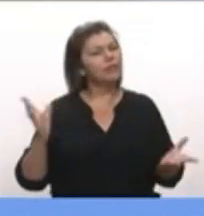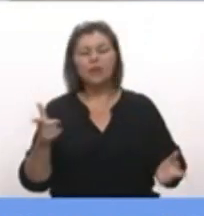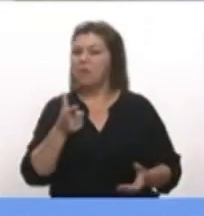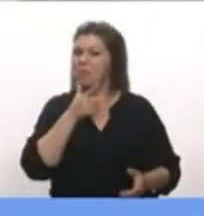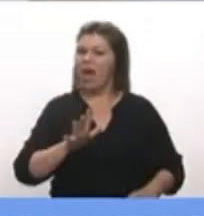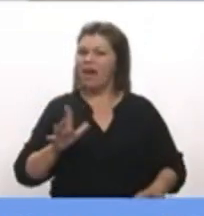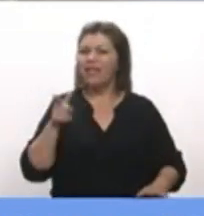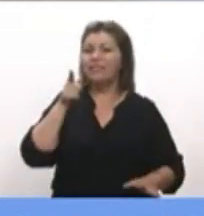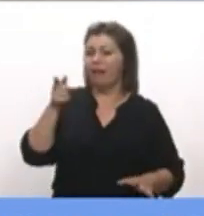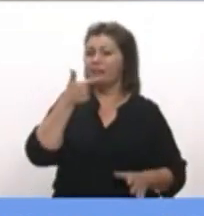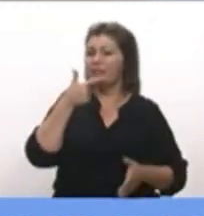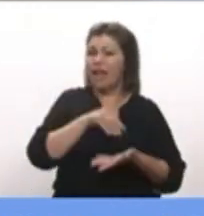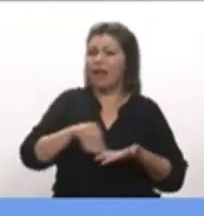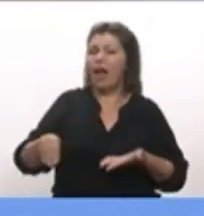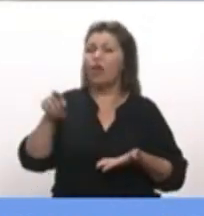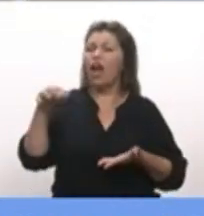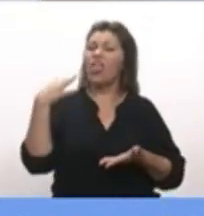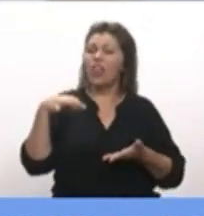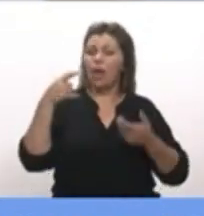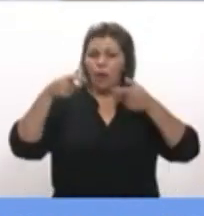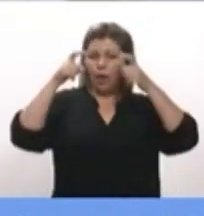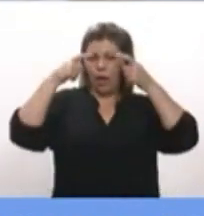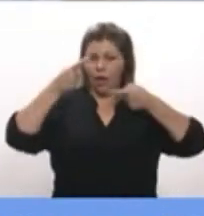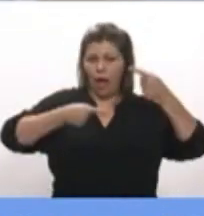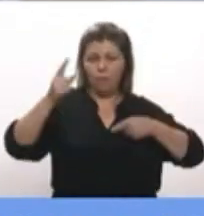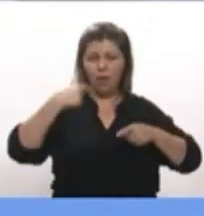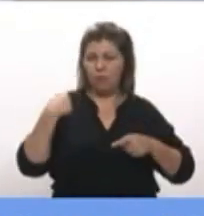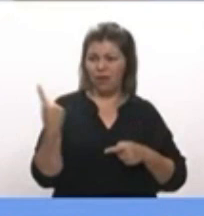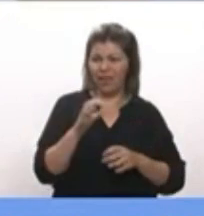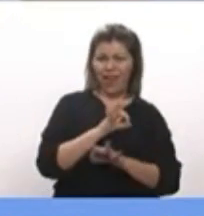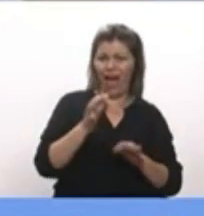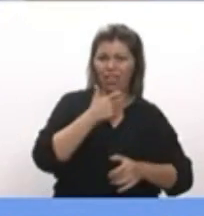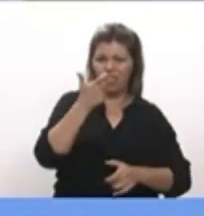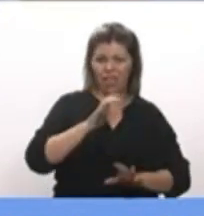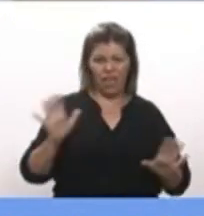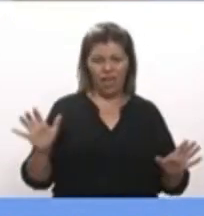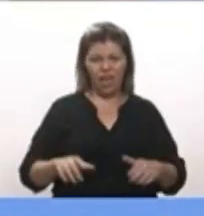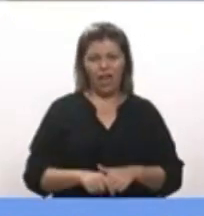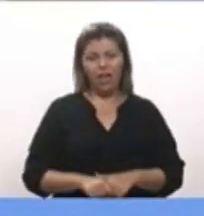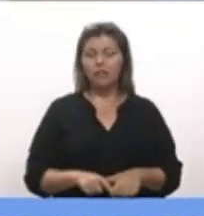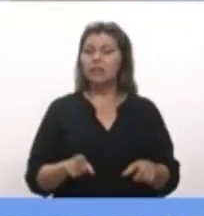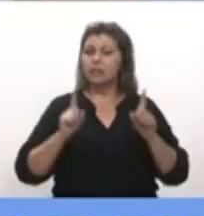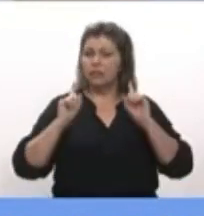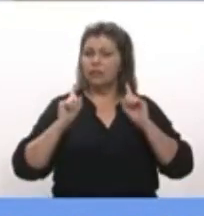Me parece que la senadora tendría que cambiar los anteojos, porque acá de este lado nadie se está riendo. Y también